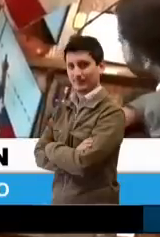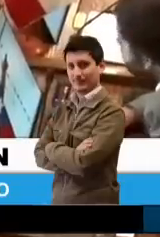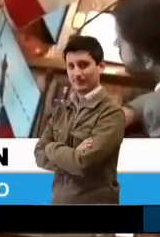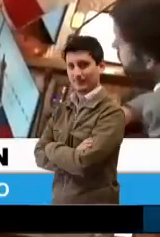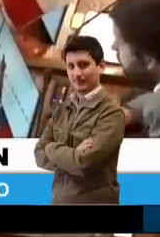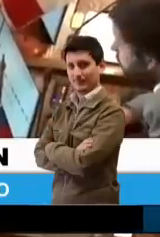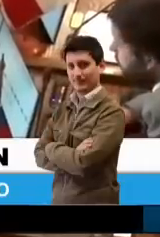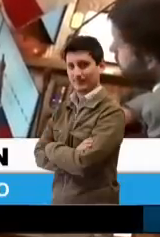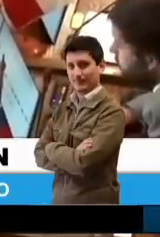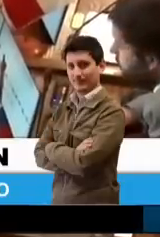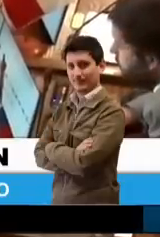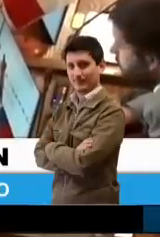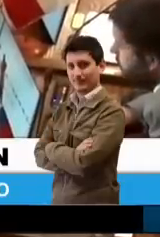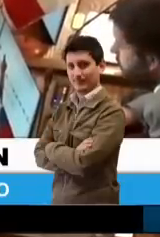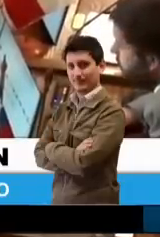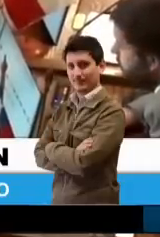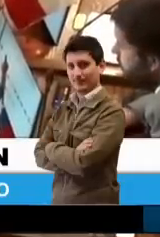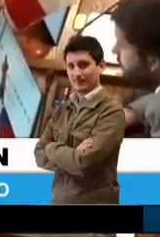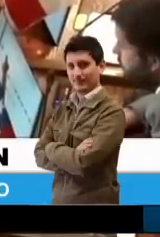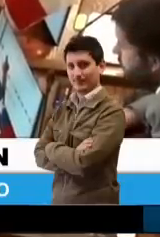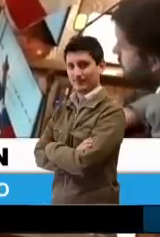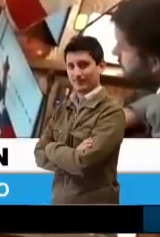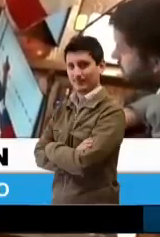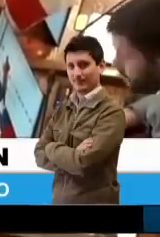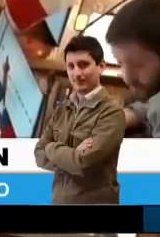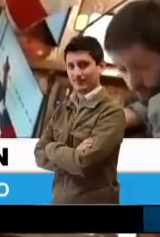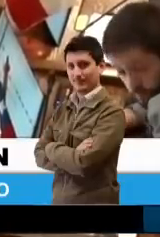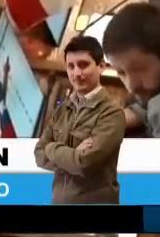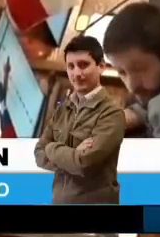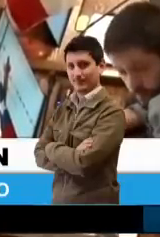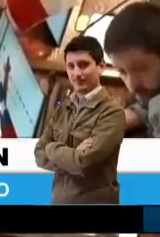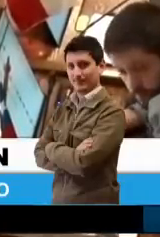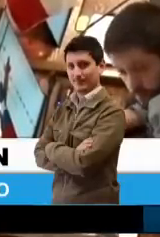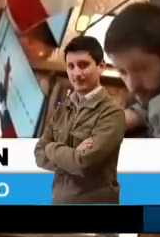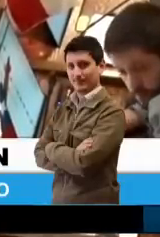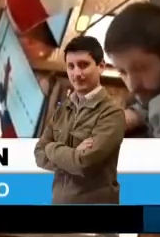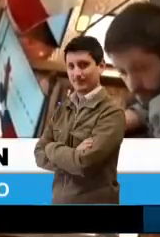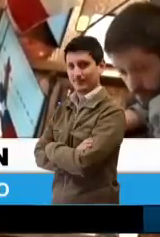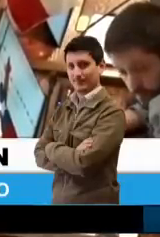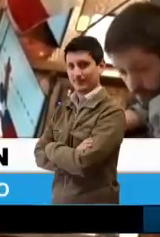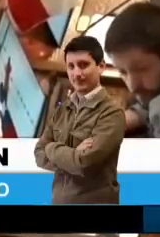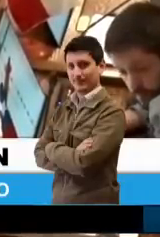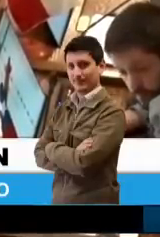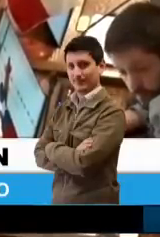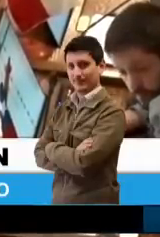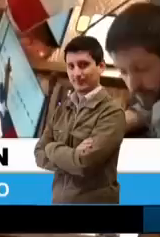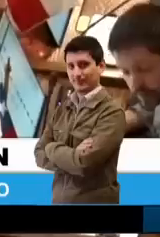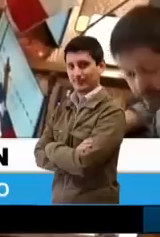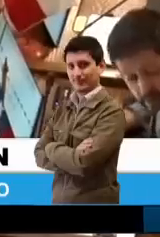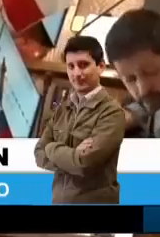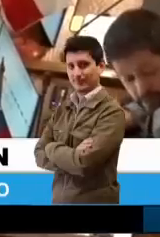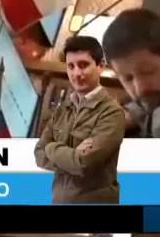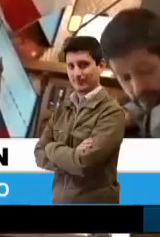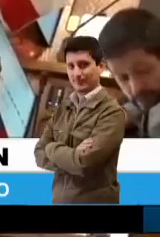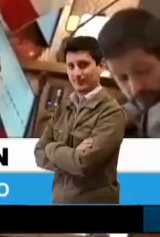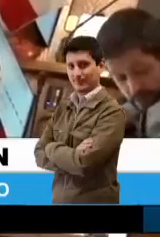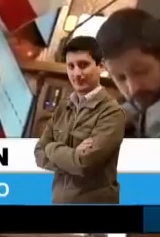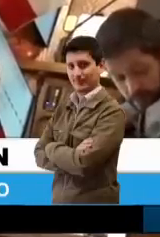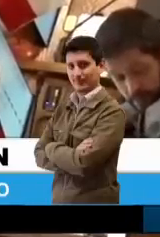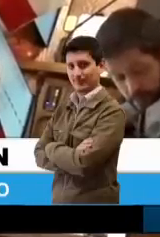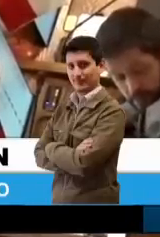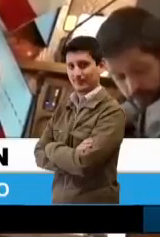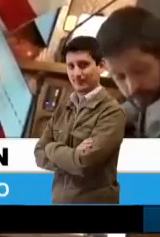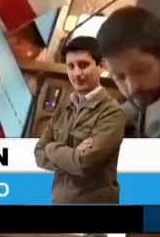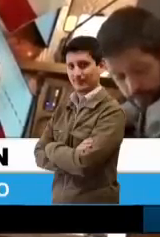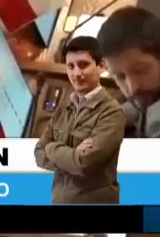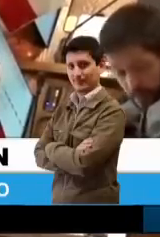se ausentaron de la votación y terminaron siendo clave. No dijo expresamente que el gobierno va a insistir en el Senado, pero sí dijo que va a insistir con cambios